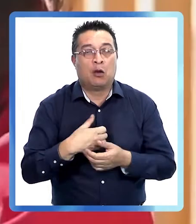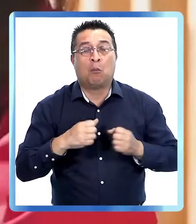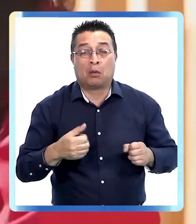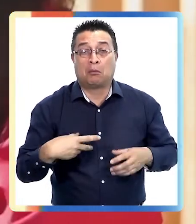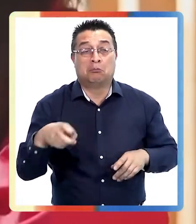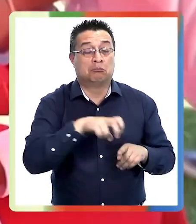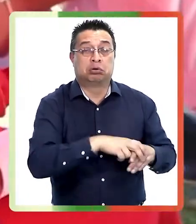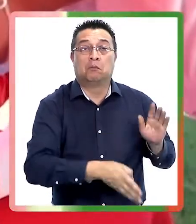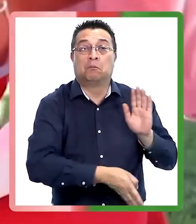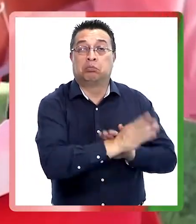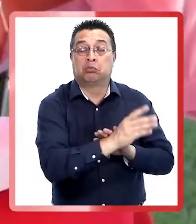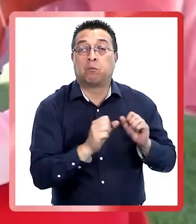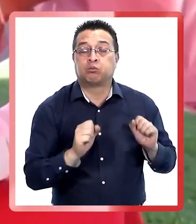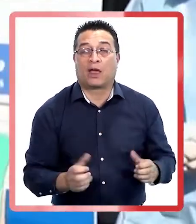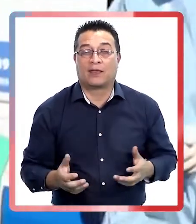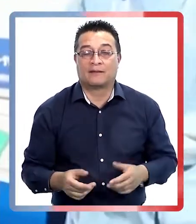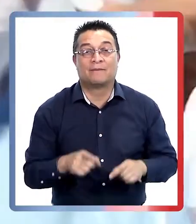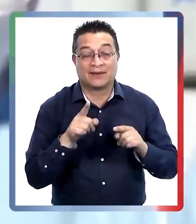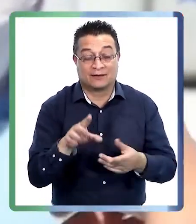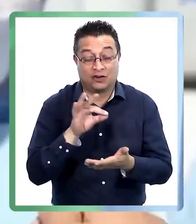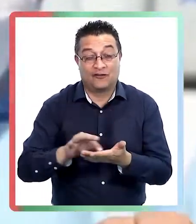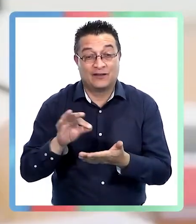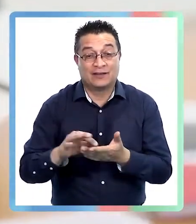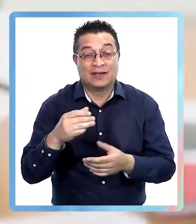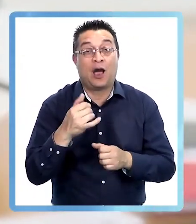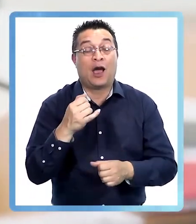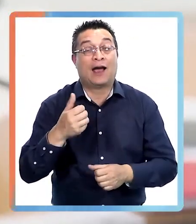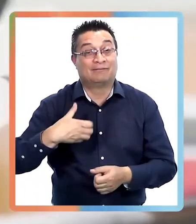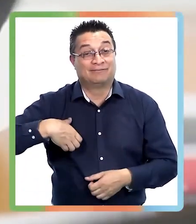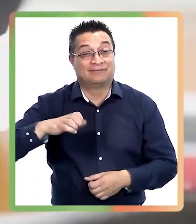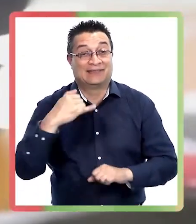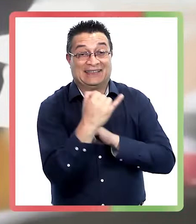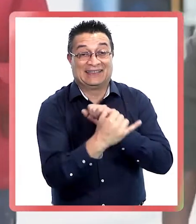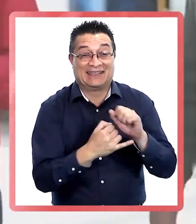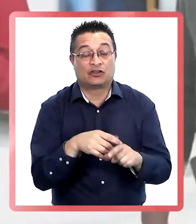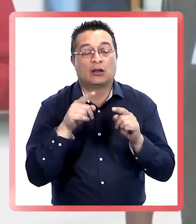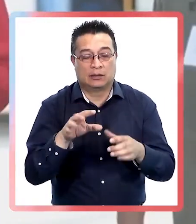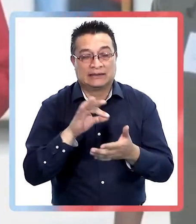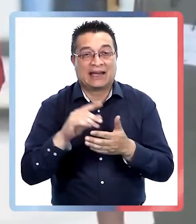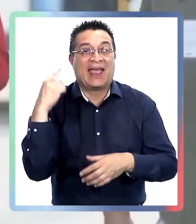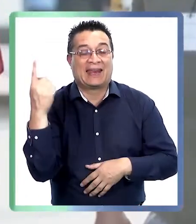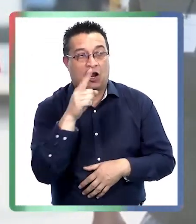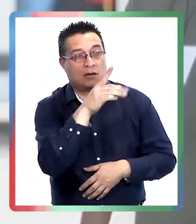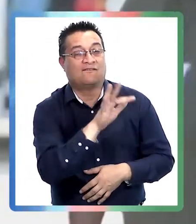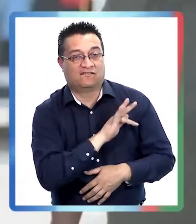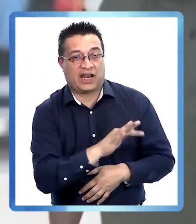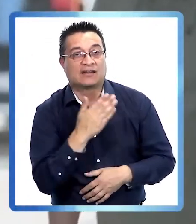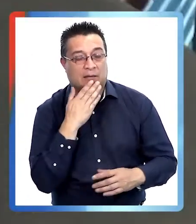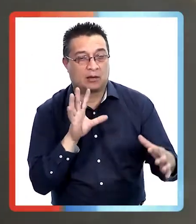exalcaldesa tenía toda la libertad para salir del país. Esta oficina de Interpol solicitó a la Secretaría General de Interpol en Lyon,